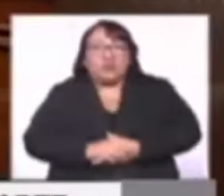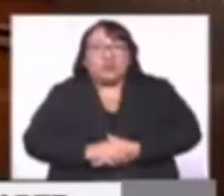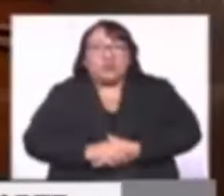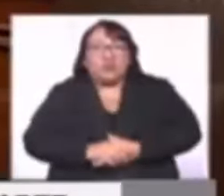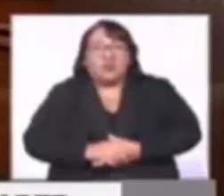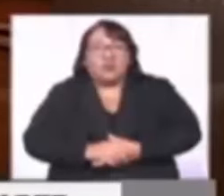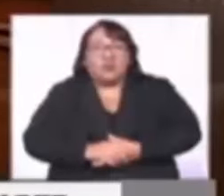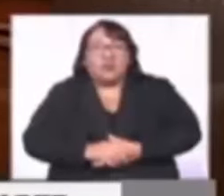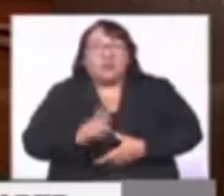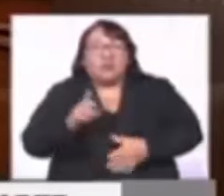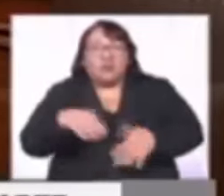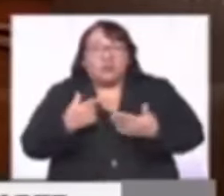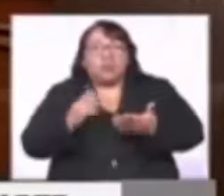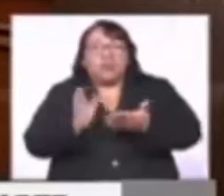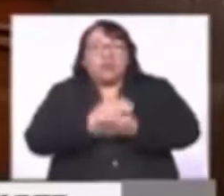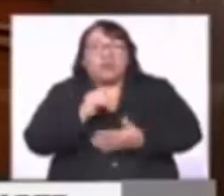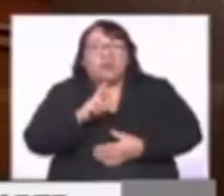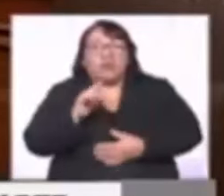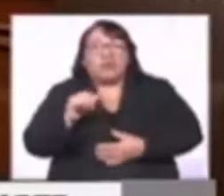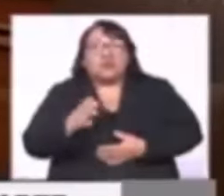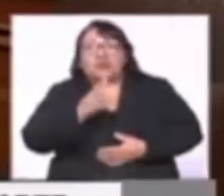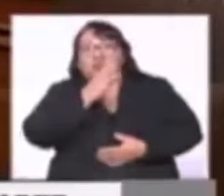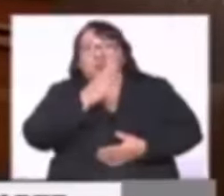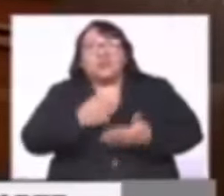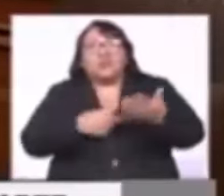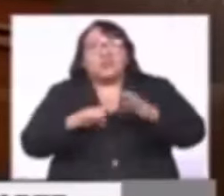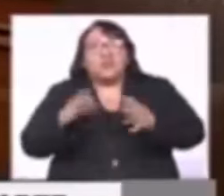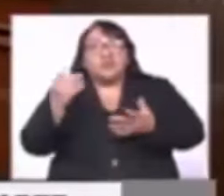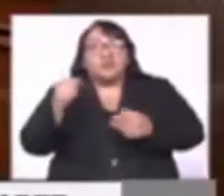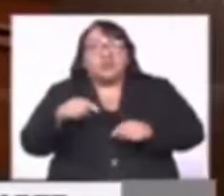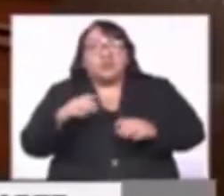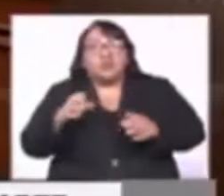no son motivo para la causal de vacancia, yo no sé qué se está esperando de parte de este Congreso.